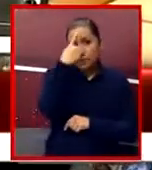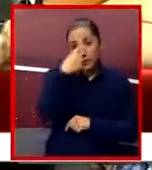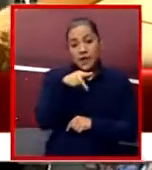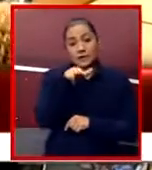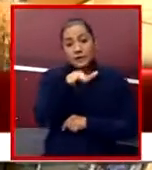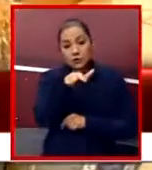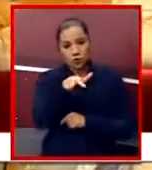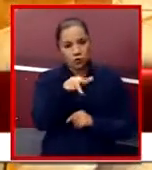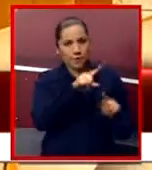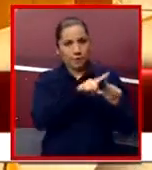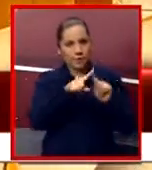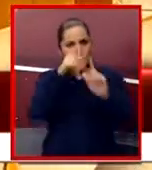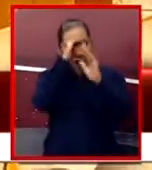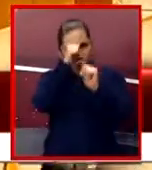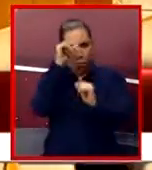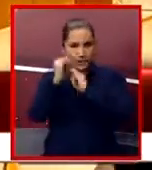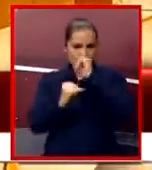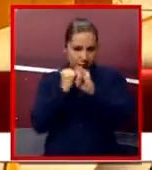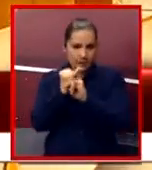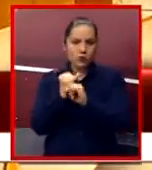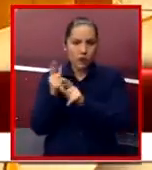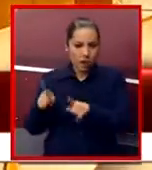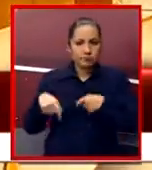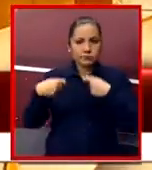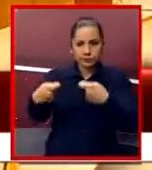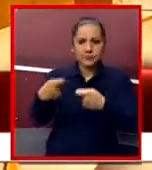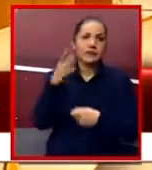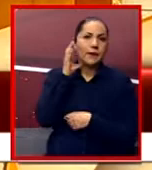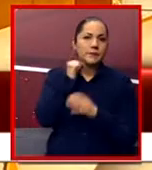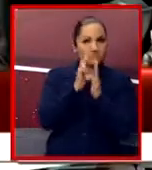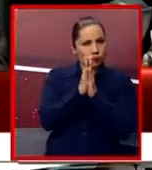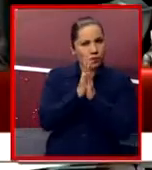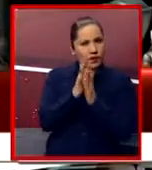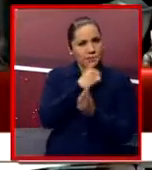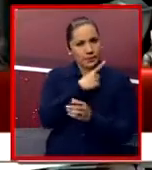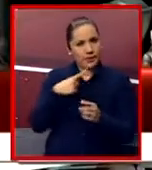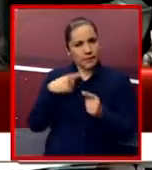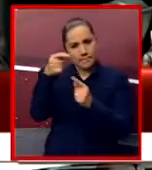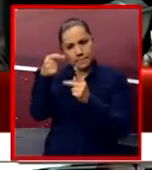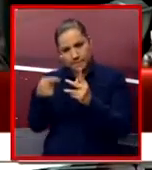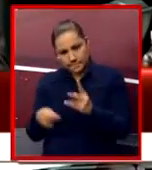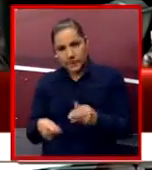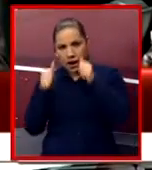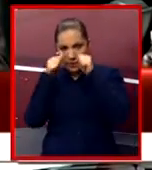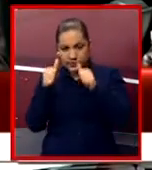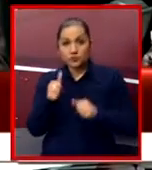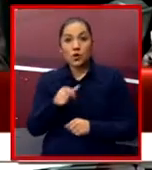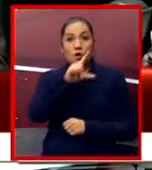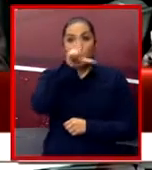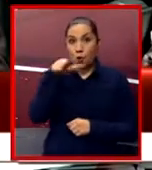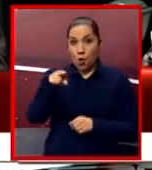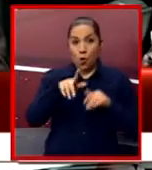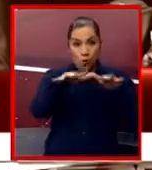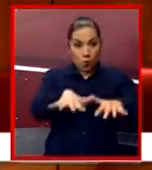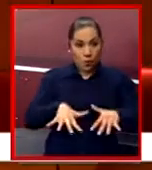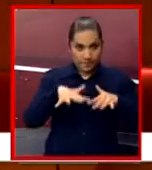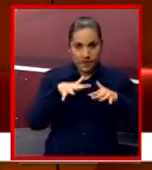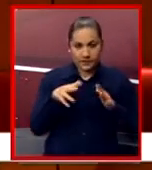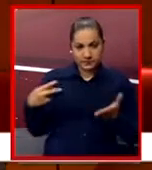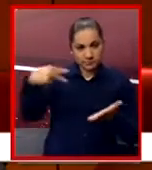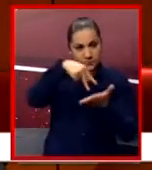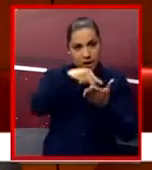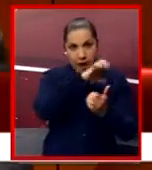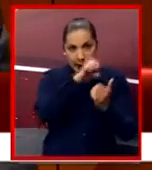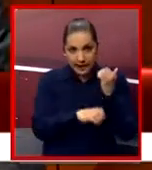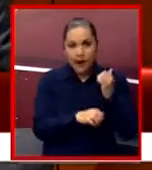enviado a la Cámara Alta. Algunos de ellos fueron atendidos en los meses subsecuentes a esta comparecencia. Lo que quiero hacer es un